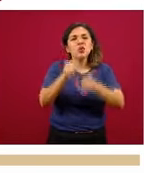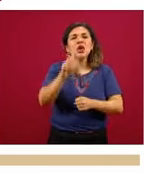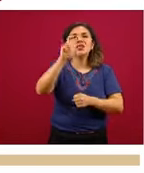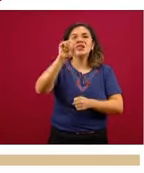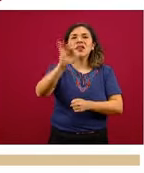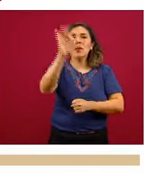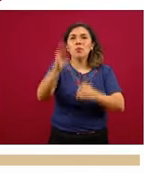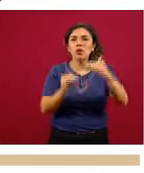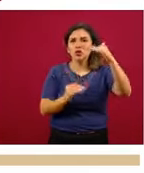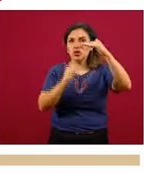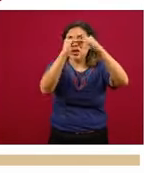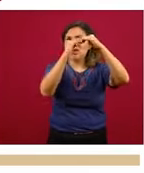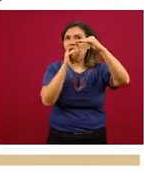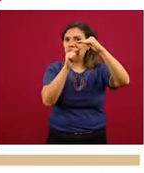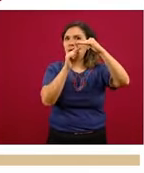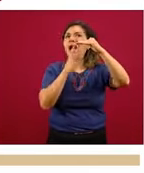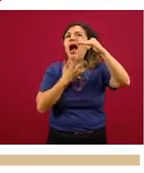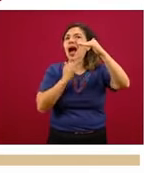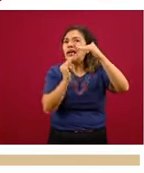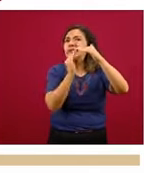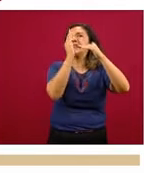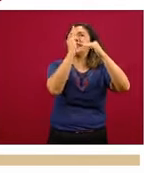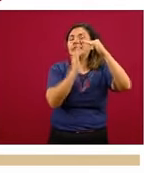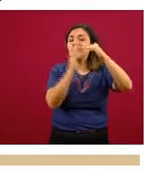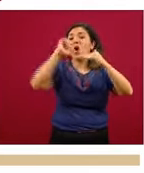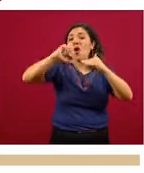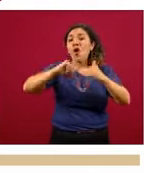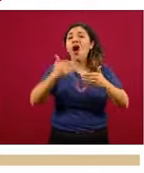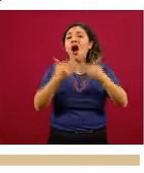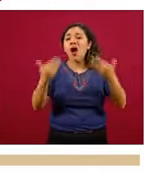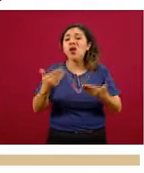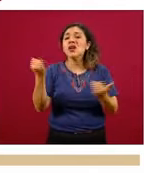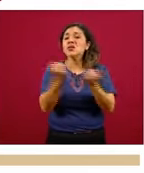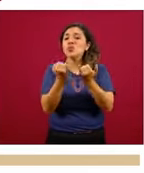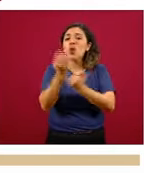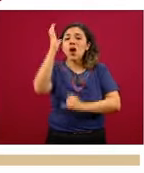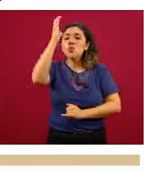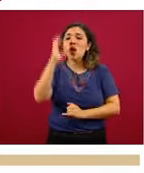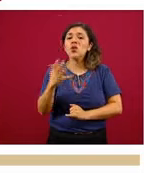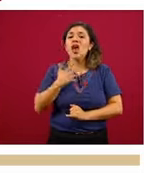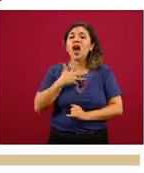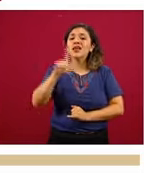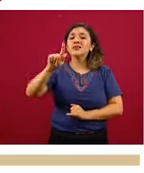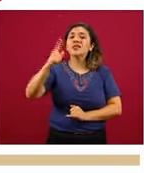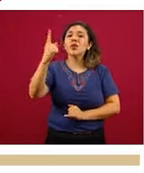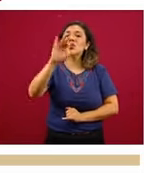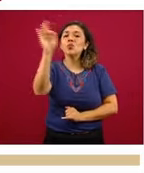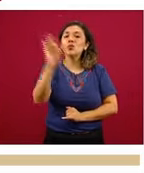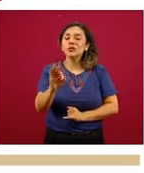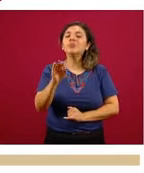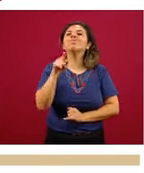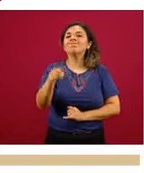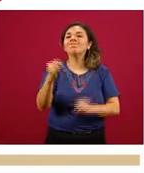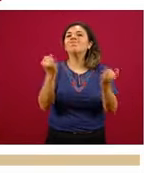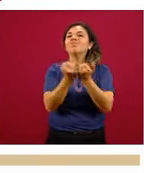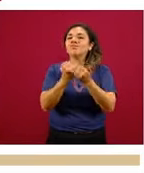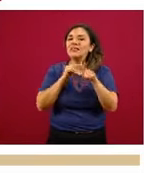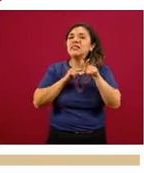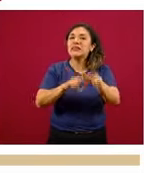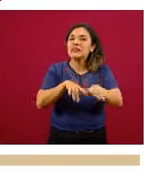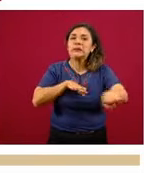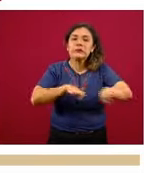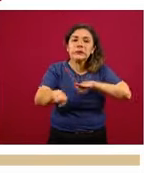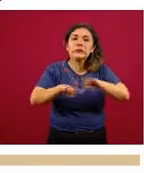ocupación de un 70%. Hoy día también Coahuila tiene un 71%, por lo tanto se